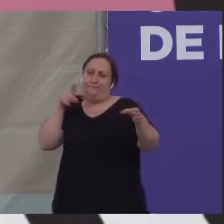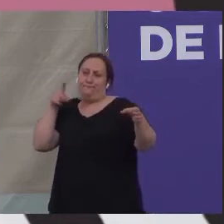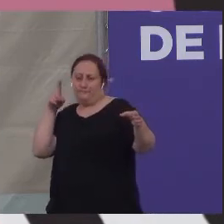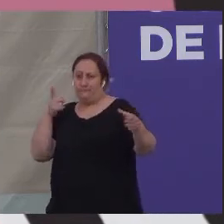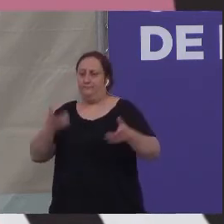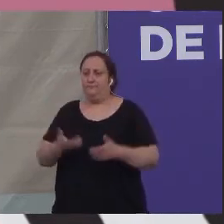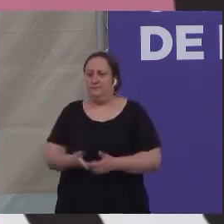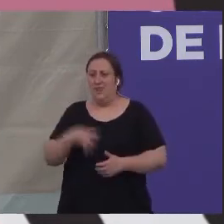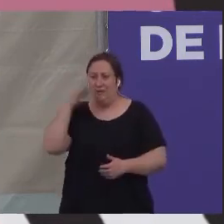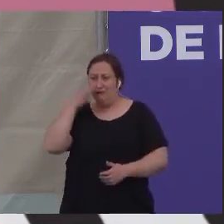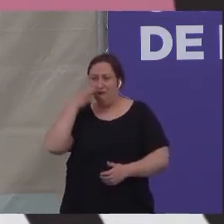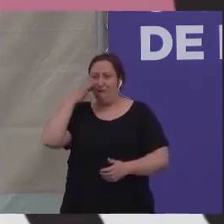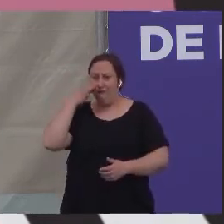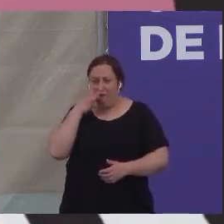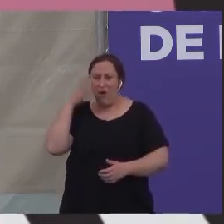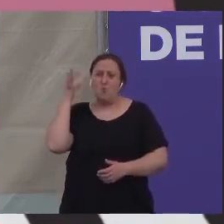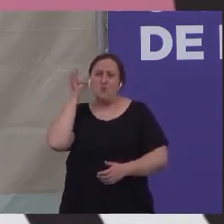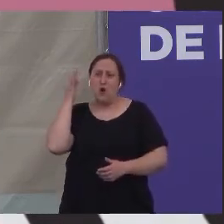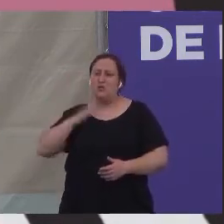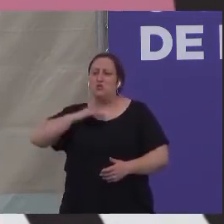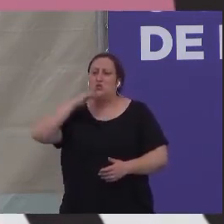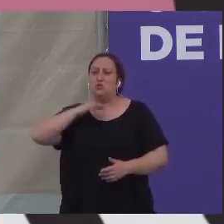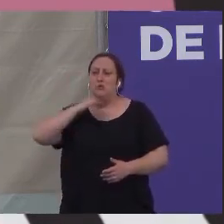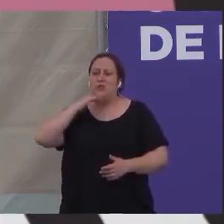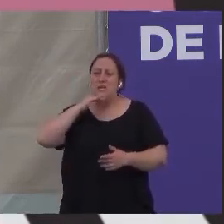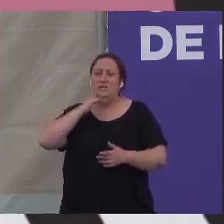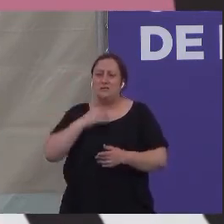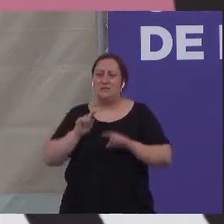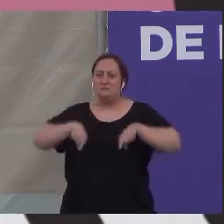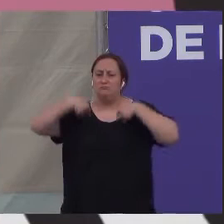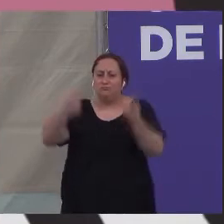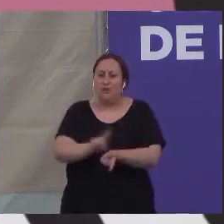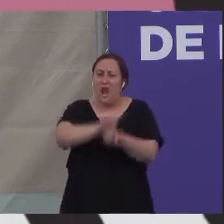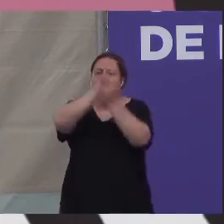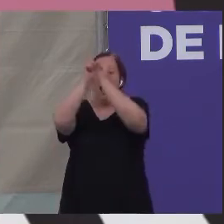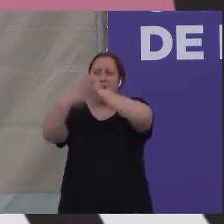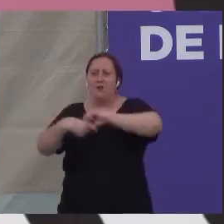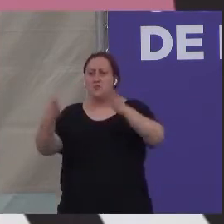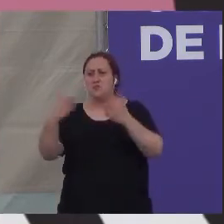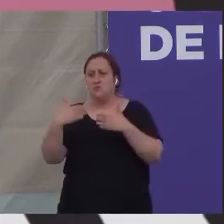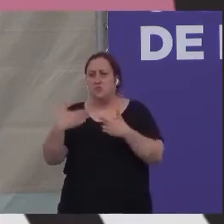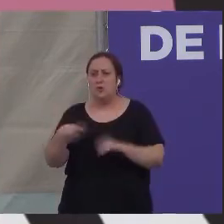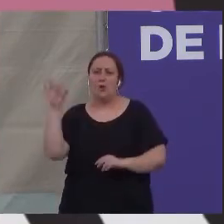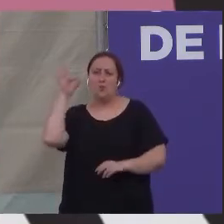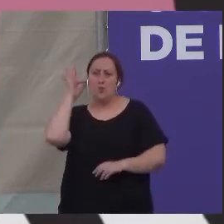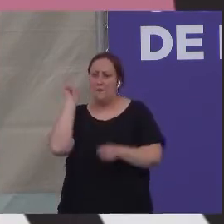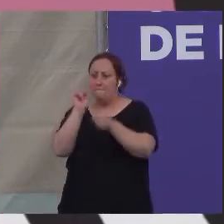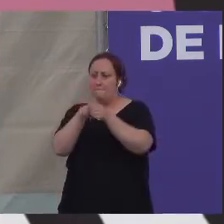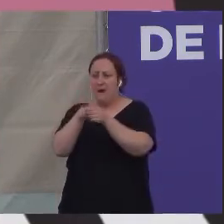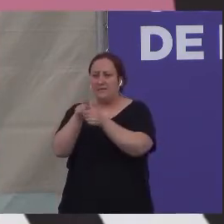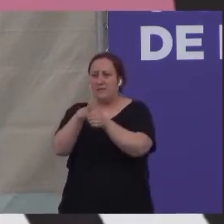no hay suficientes mujeres para provocar ese cambio. La participación de las mujeres